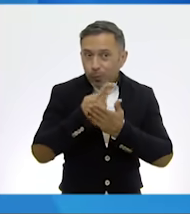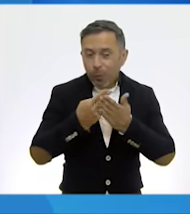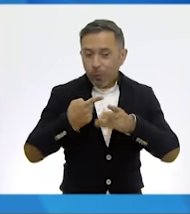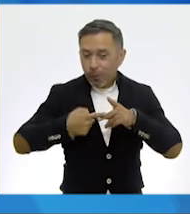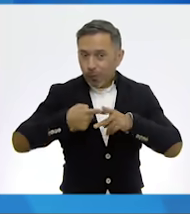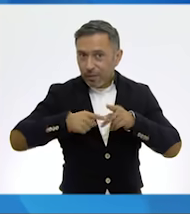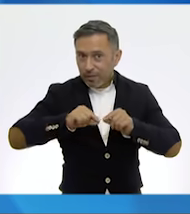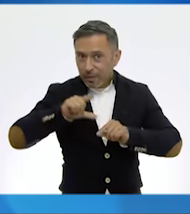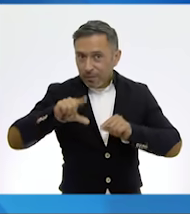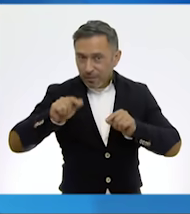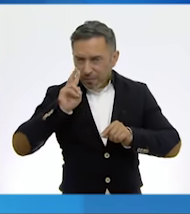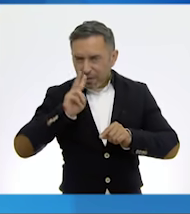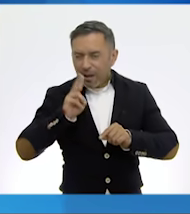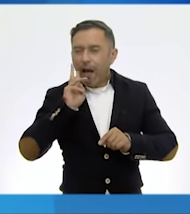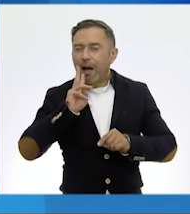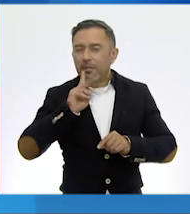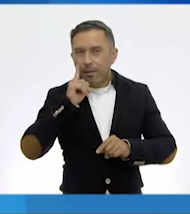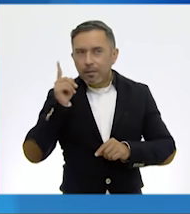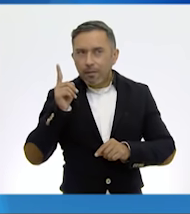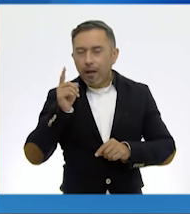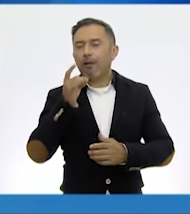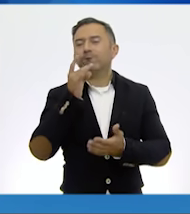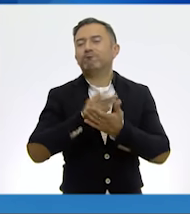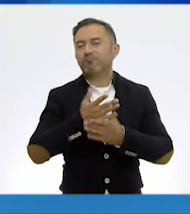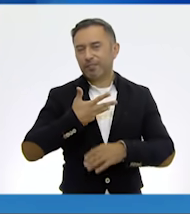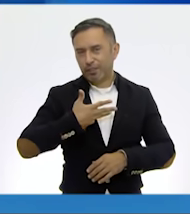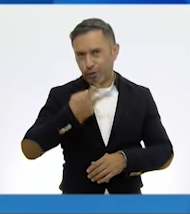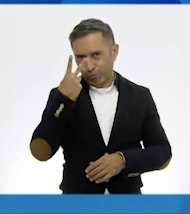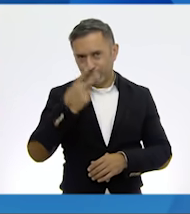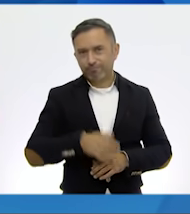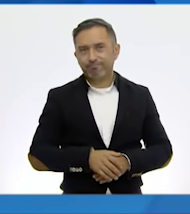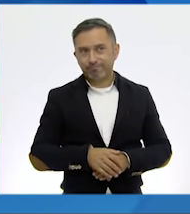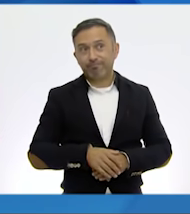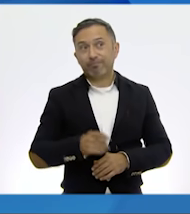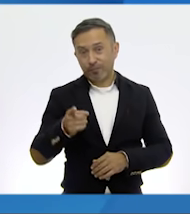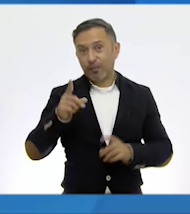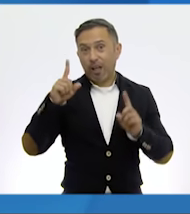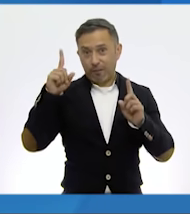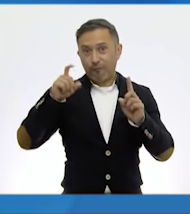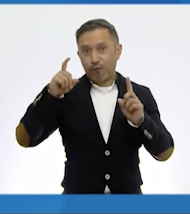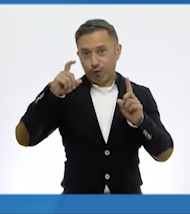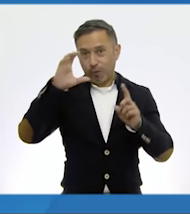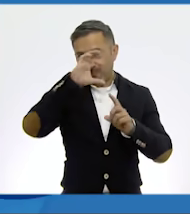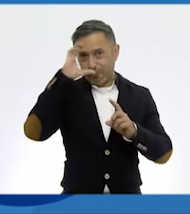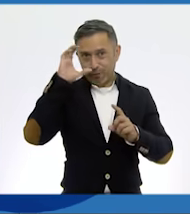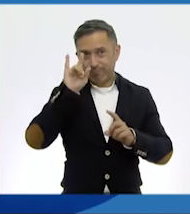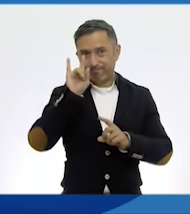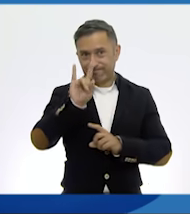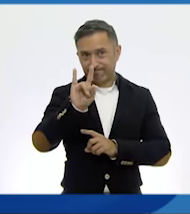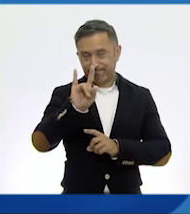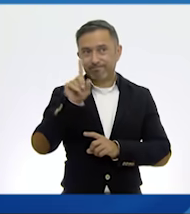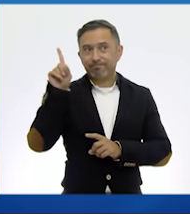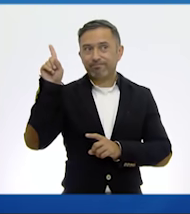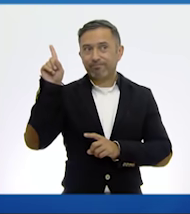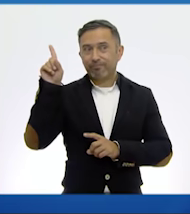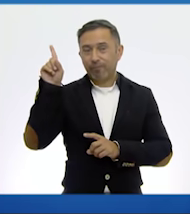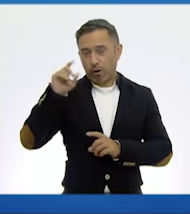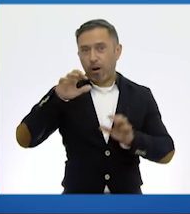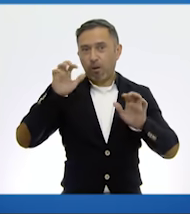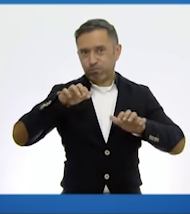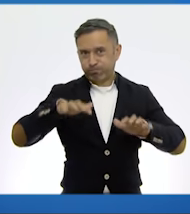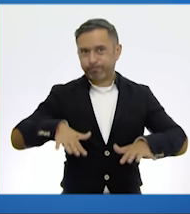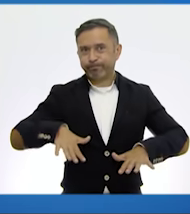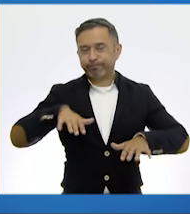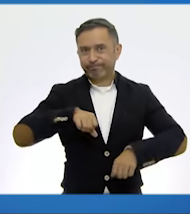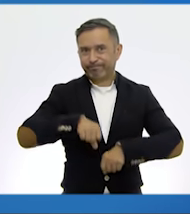tabla. Ahí yo veo dos. Sí, por supuesto. Uno es una fotografía de una inundación y el otro